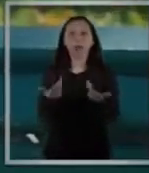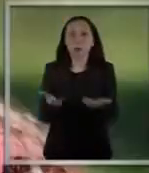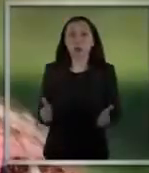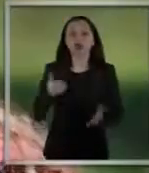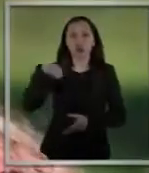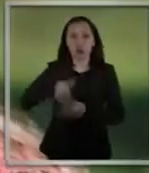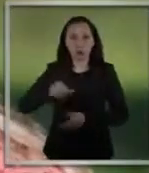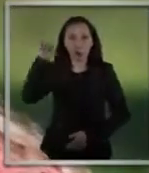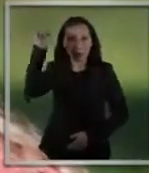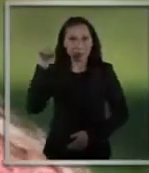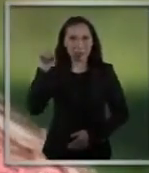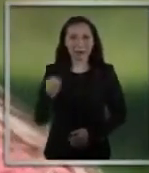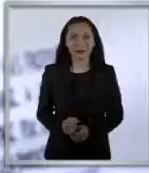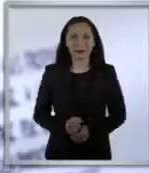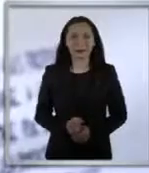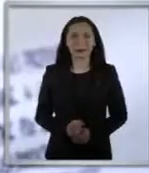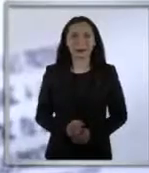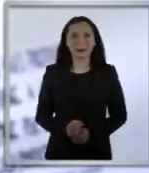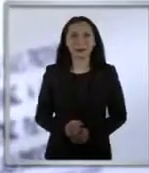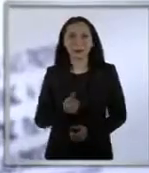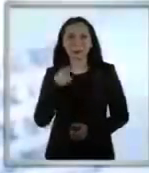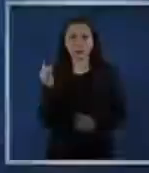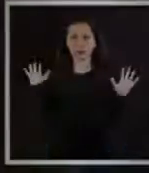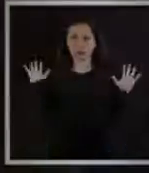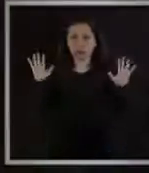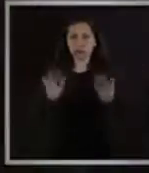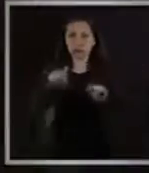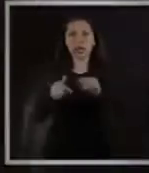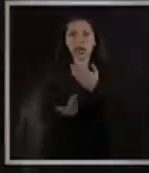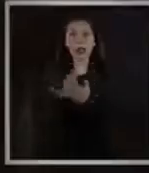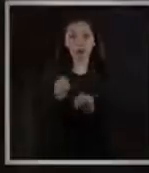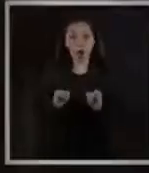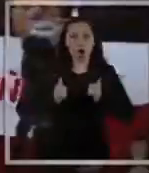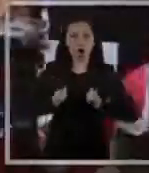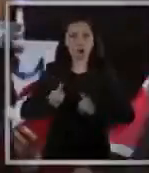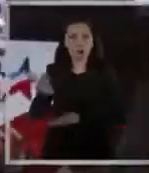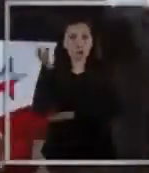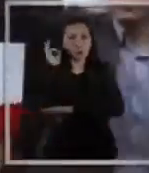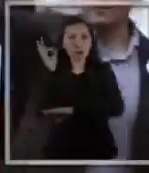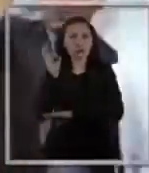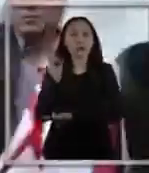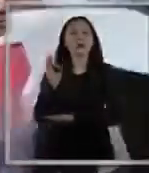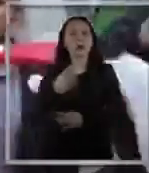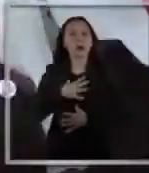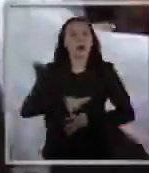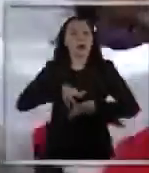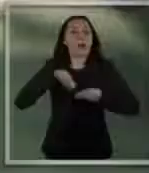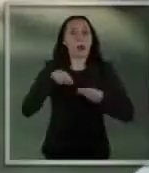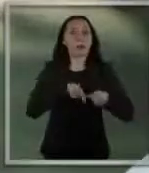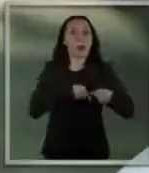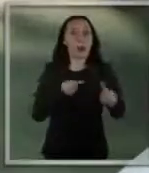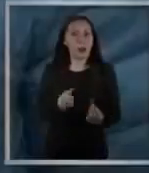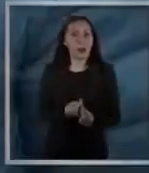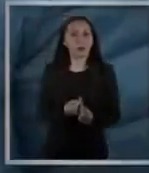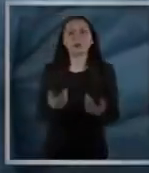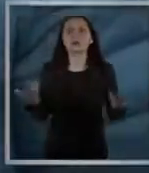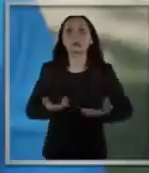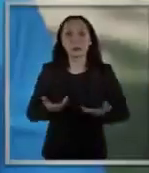de calidad, por eso yo voto Piñera. Nos hemos reunido esta mañana con los jóvenes para ponerle alma y